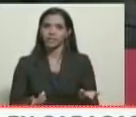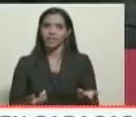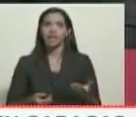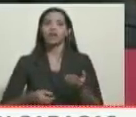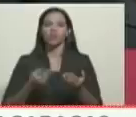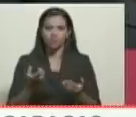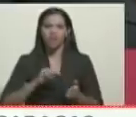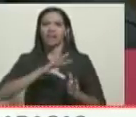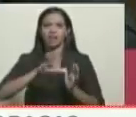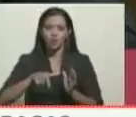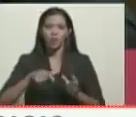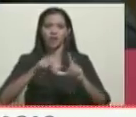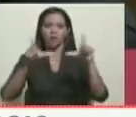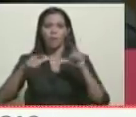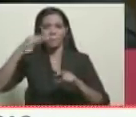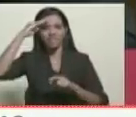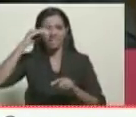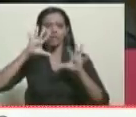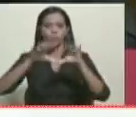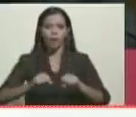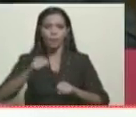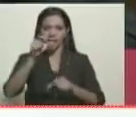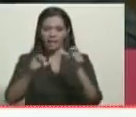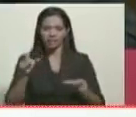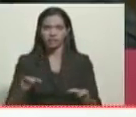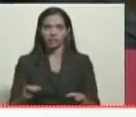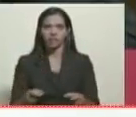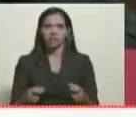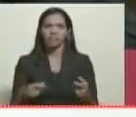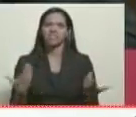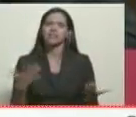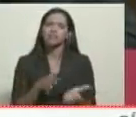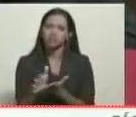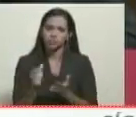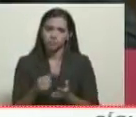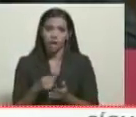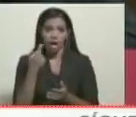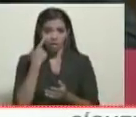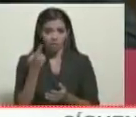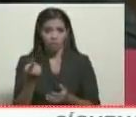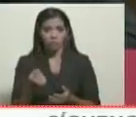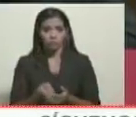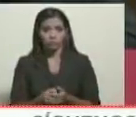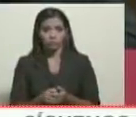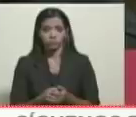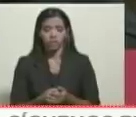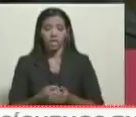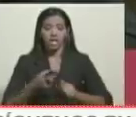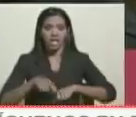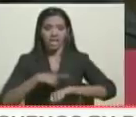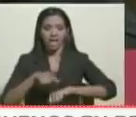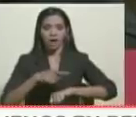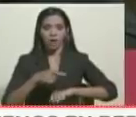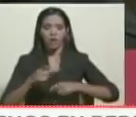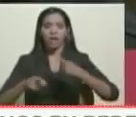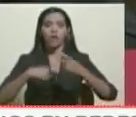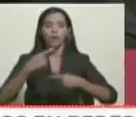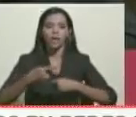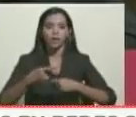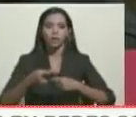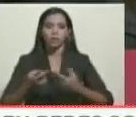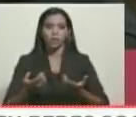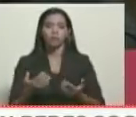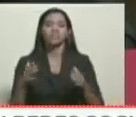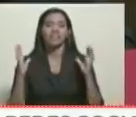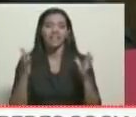asaltadas las guarniciones militares y tomadas por la gente. ¿Qué fue lo que ocurrió? Ahí vimos en las horas posteriores, los grandes